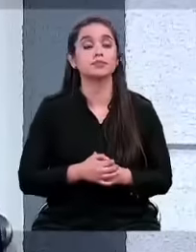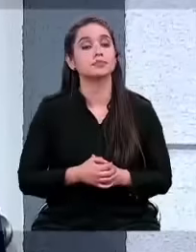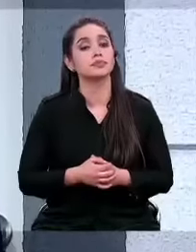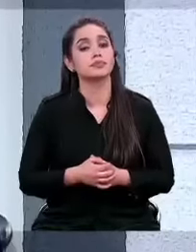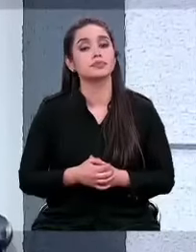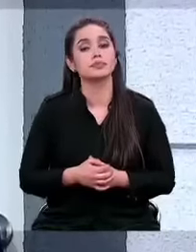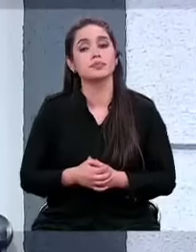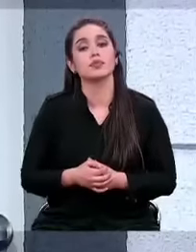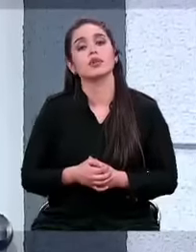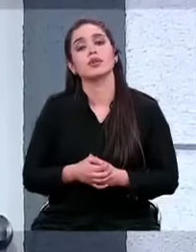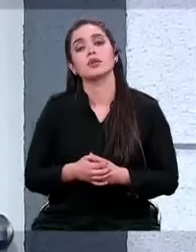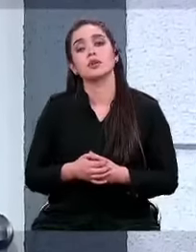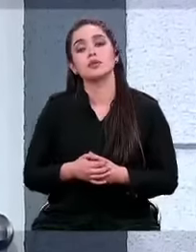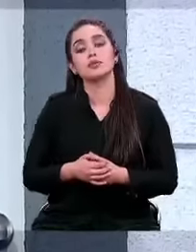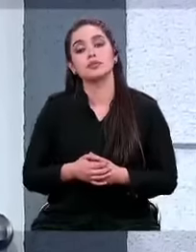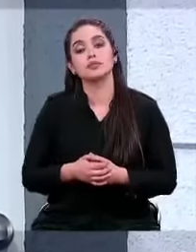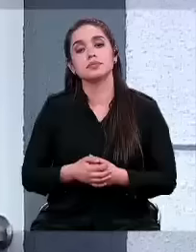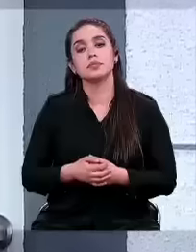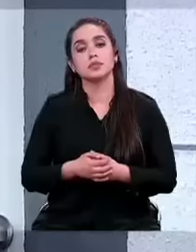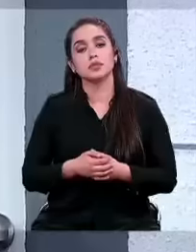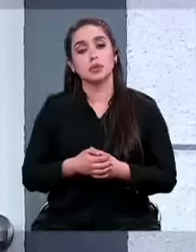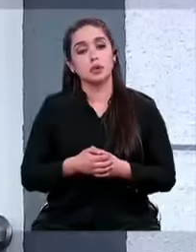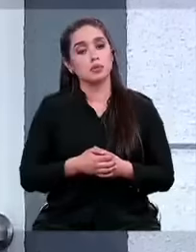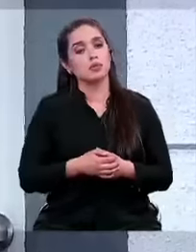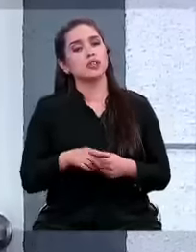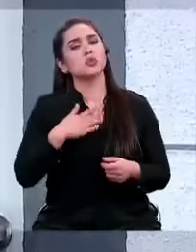¿Qué te parece estar acá en la Teletón?